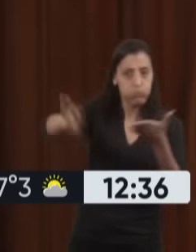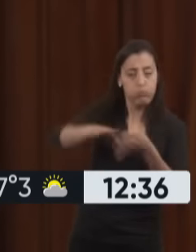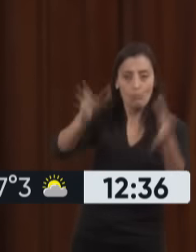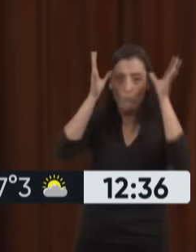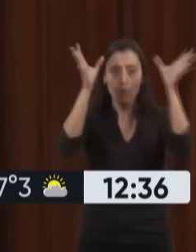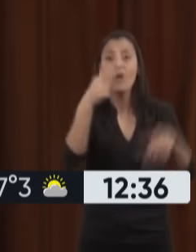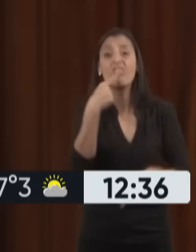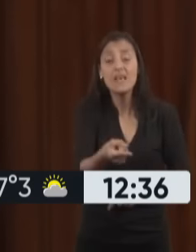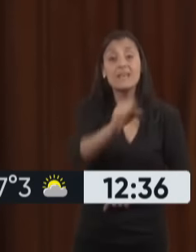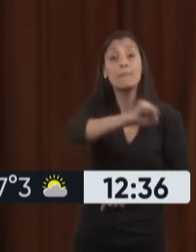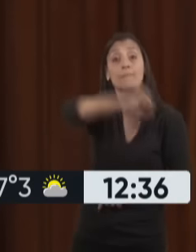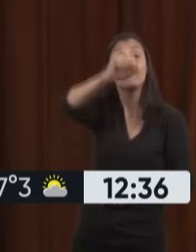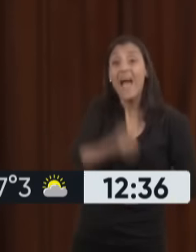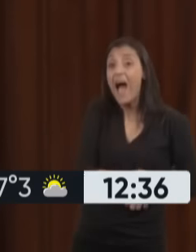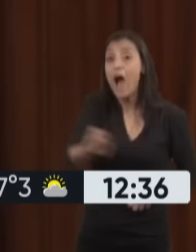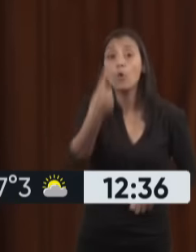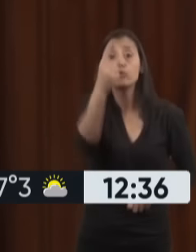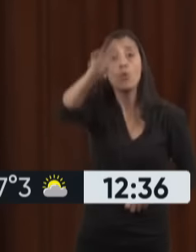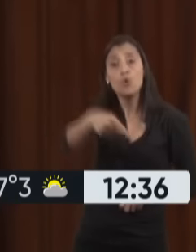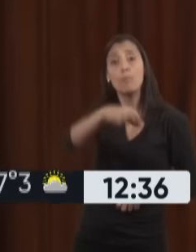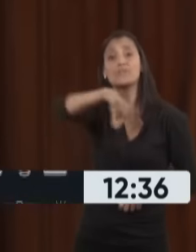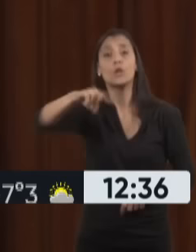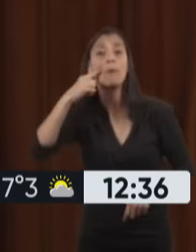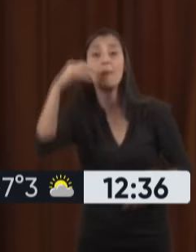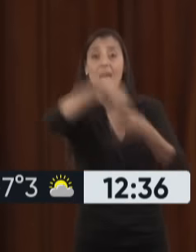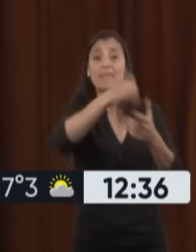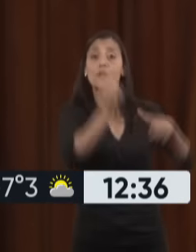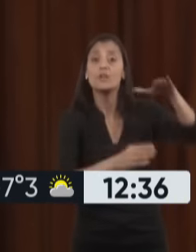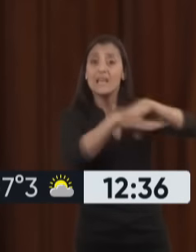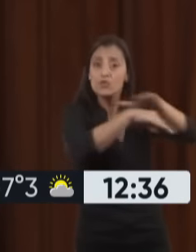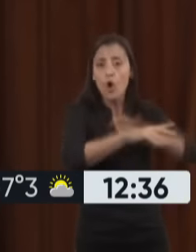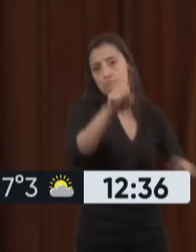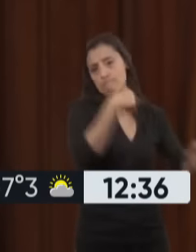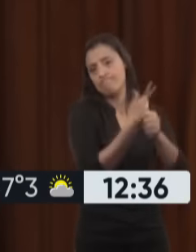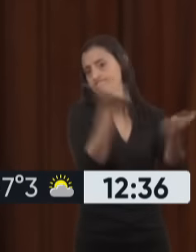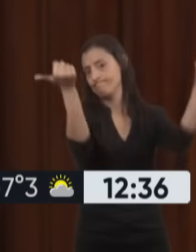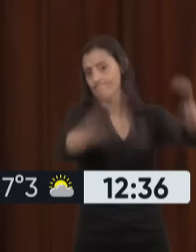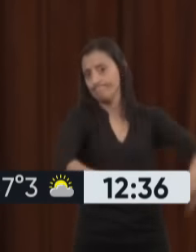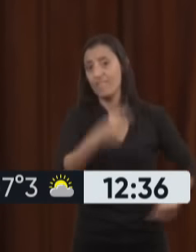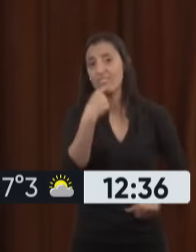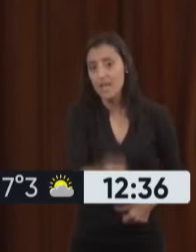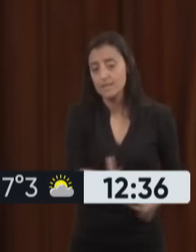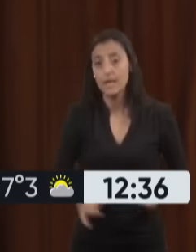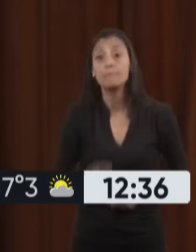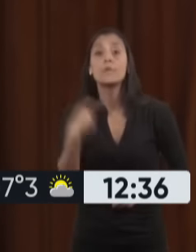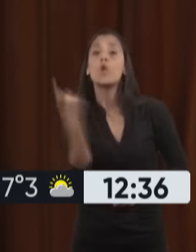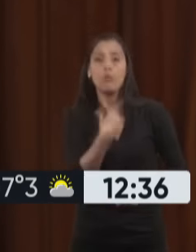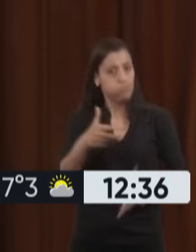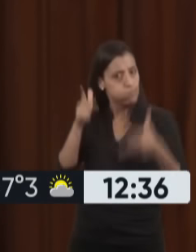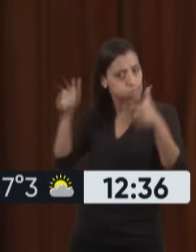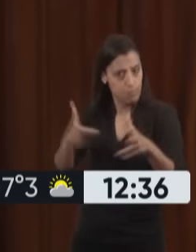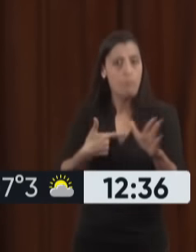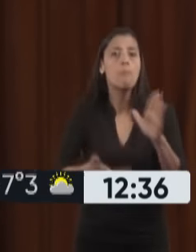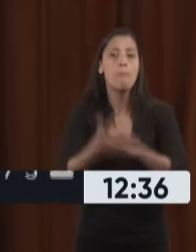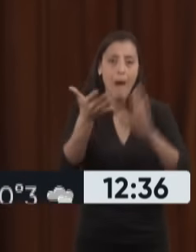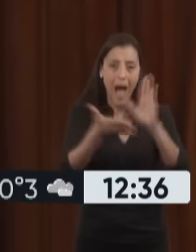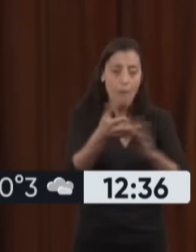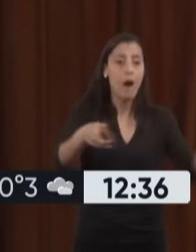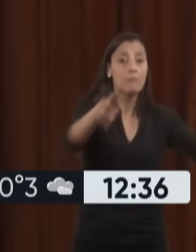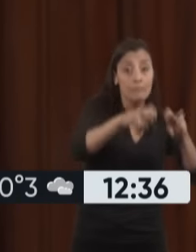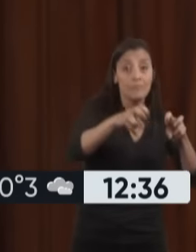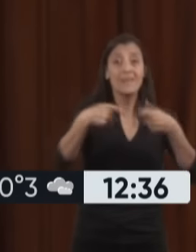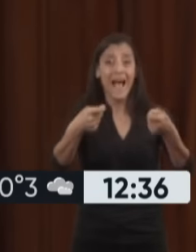un ajuste de un punto del PBI en el Tesoro era imposible. Cuando dijimos que íbamos a alcanzar el déficit cero en el primer año, nos